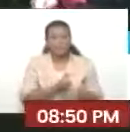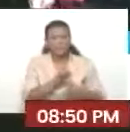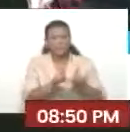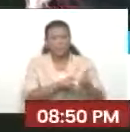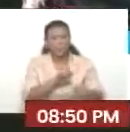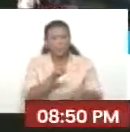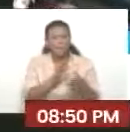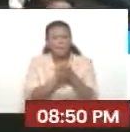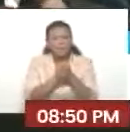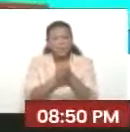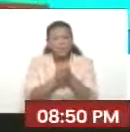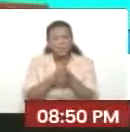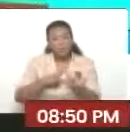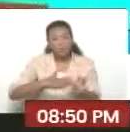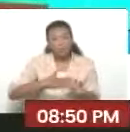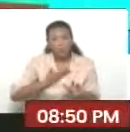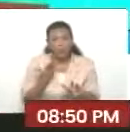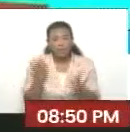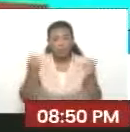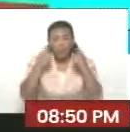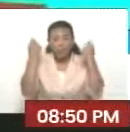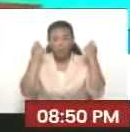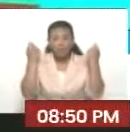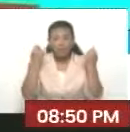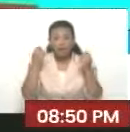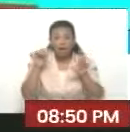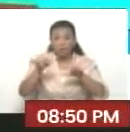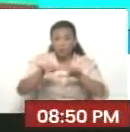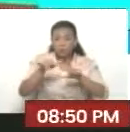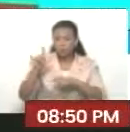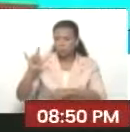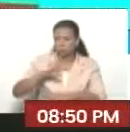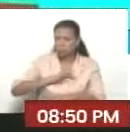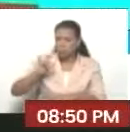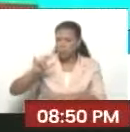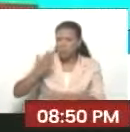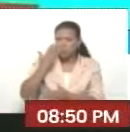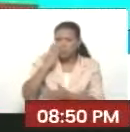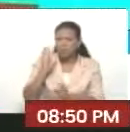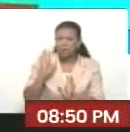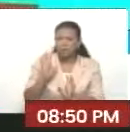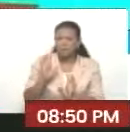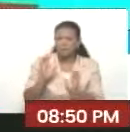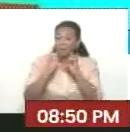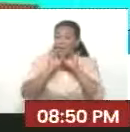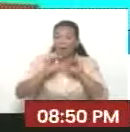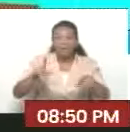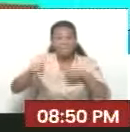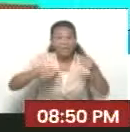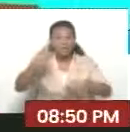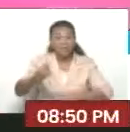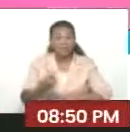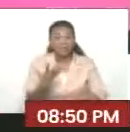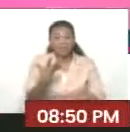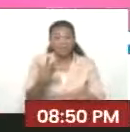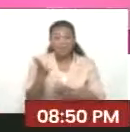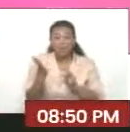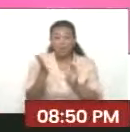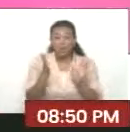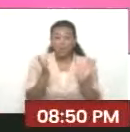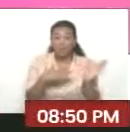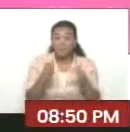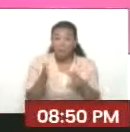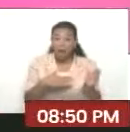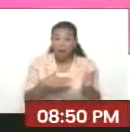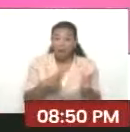a tu amigo si yo puedo publicar en mis redes ese video. Vamos a hacerlo viral mañana, por amor a Chávez.